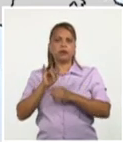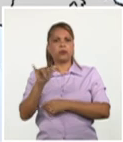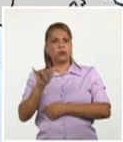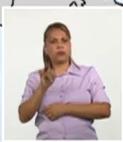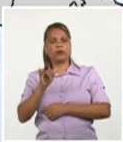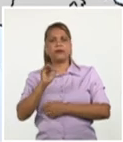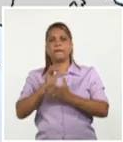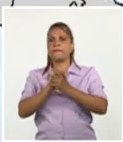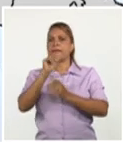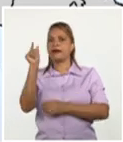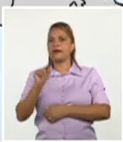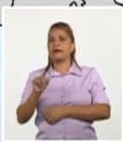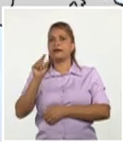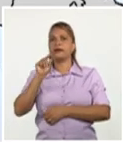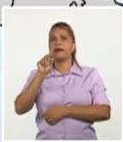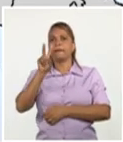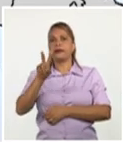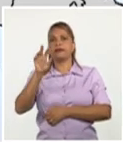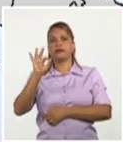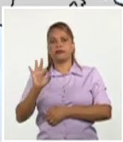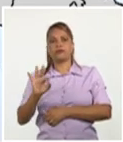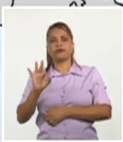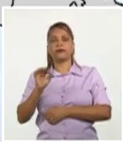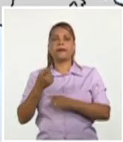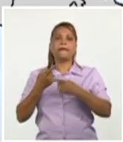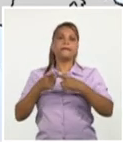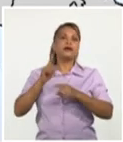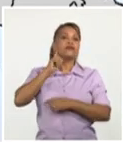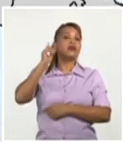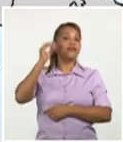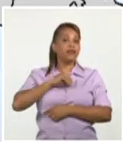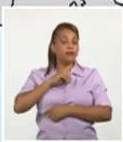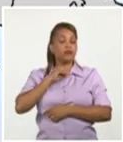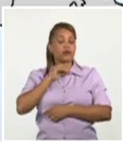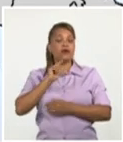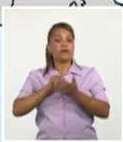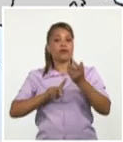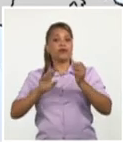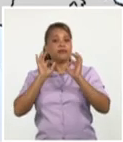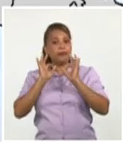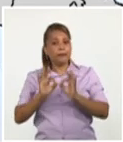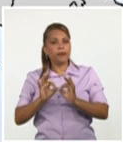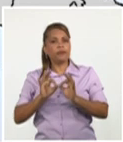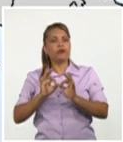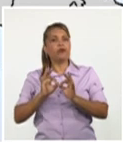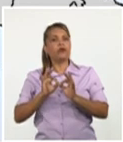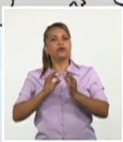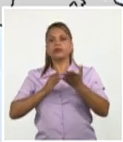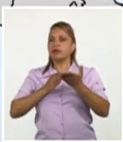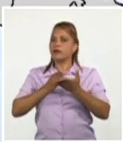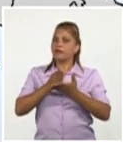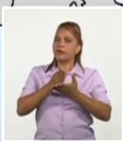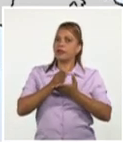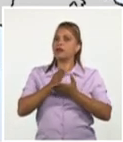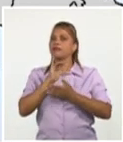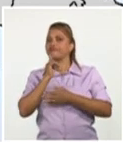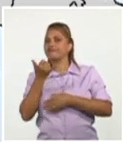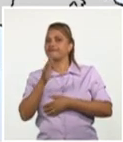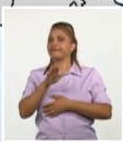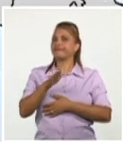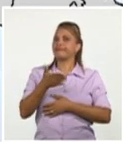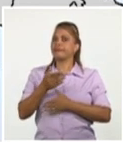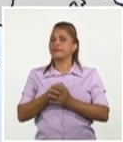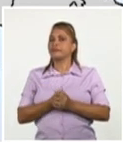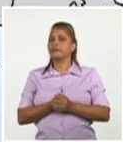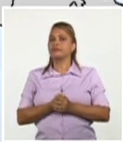28, pero sabemos que estas provincias han mantenido un comportamiento similar, no exento de